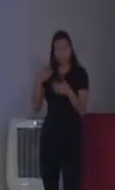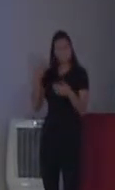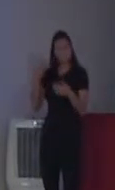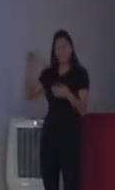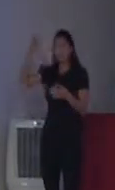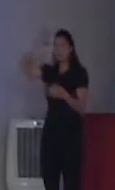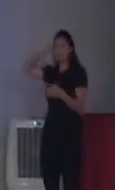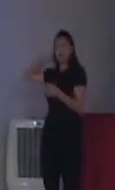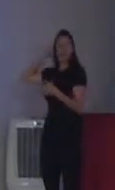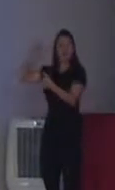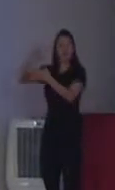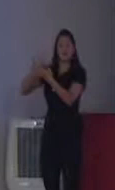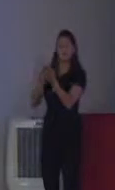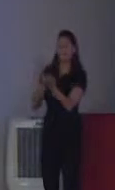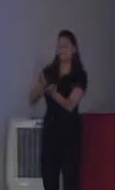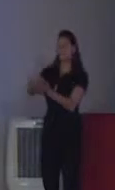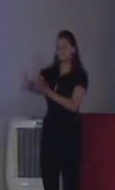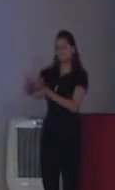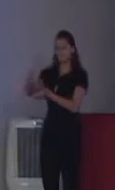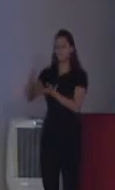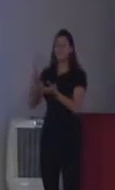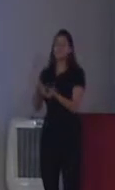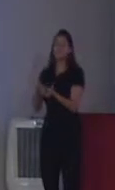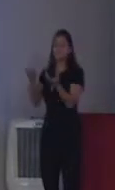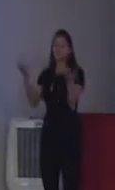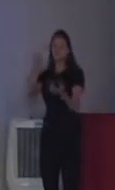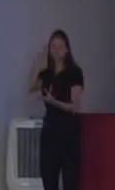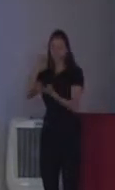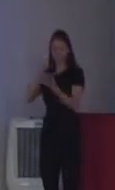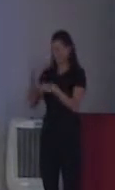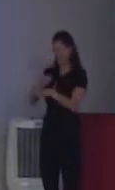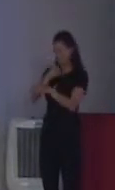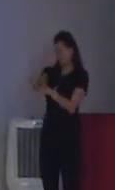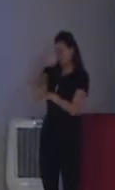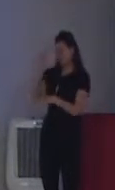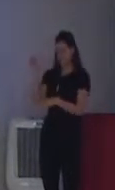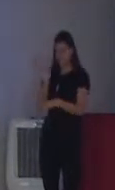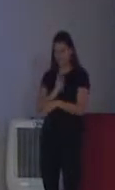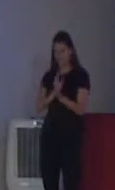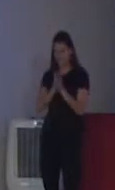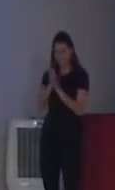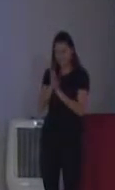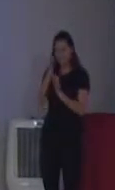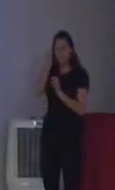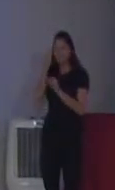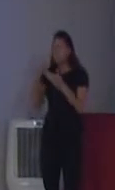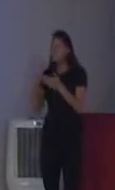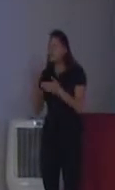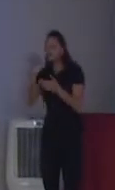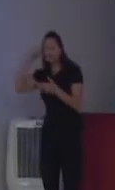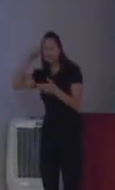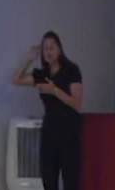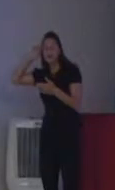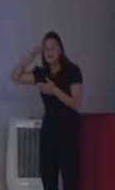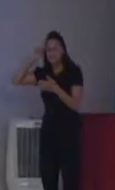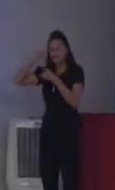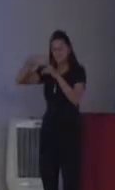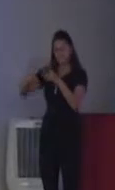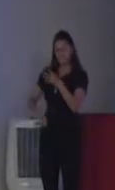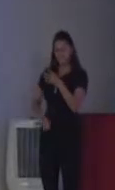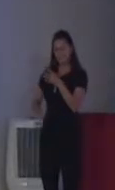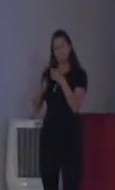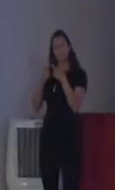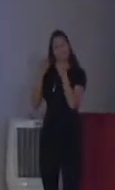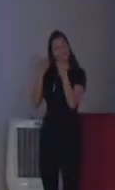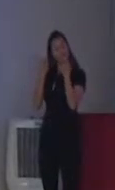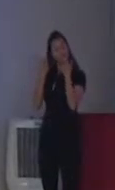sido entendida, como decía el profesor César anteriormente, de distintas maneras. ¿El asunto cuál es? Que a